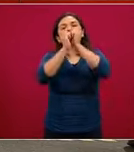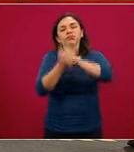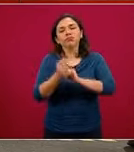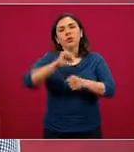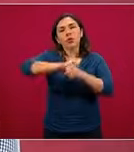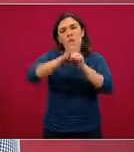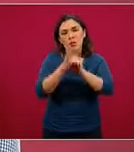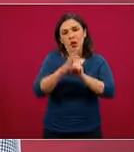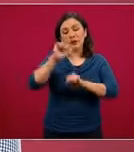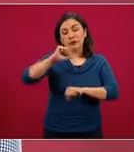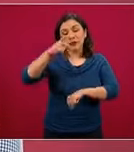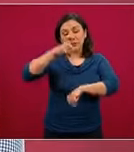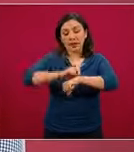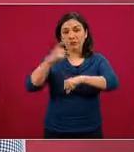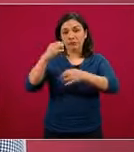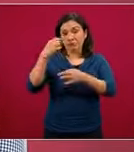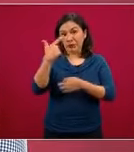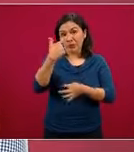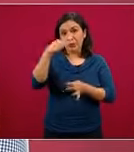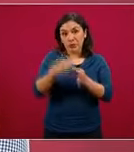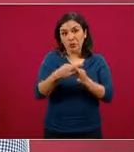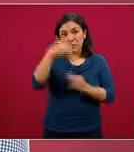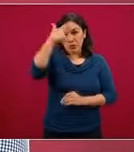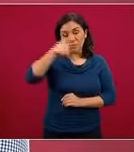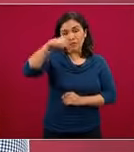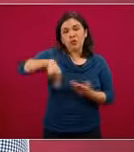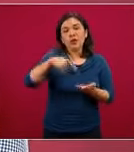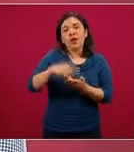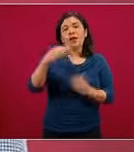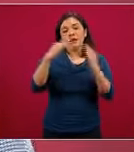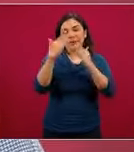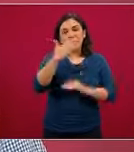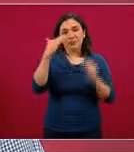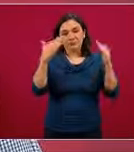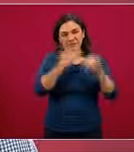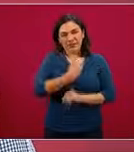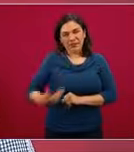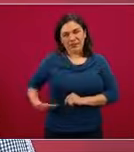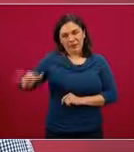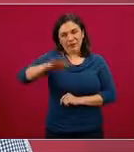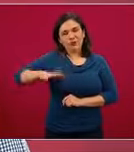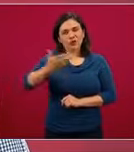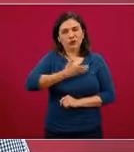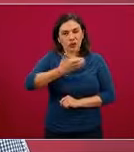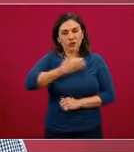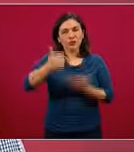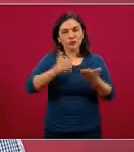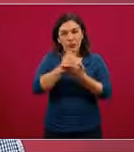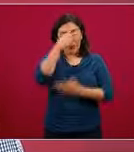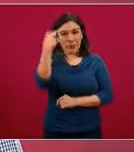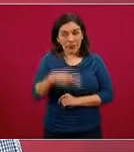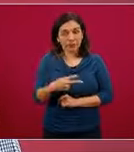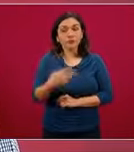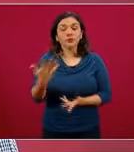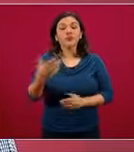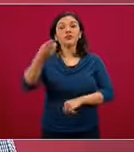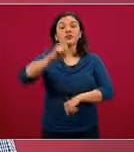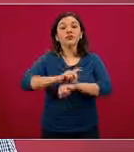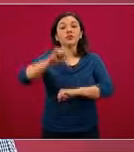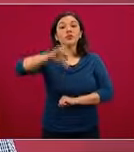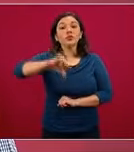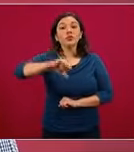Son las 7 de la noche, estamos en el Palacio Nacional, en la Ciudad de México. El día de